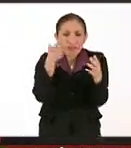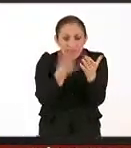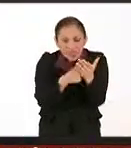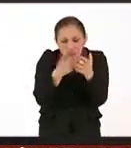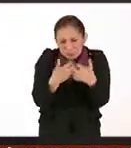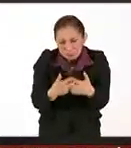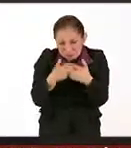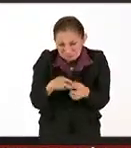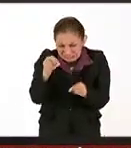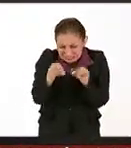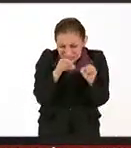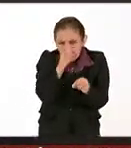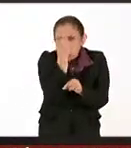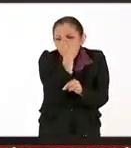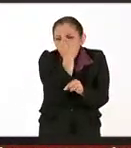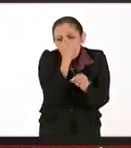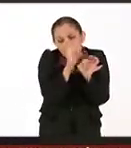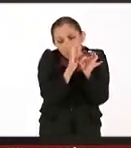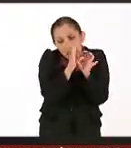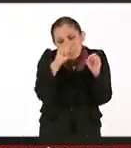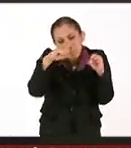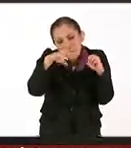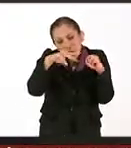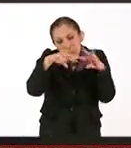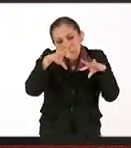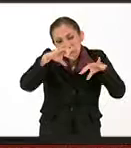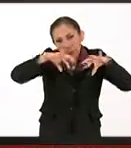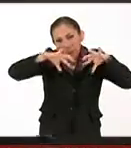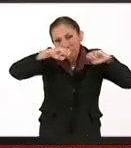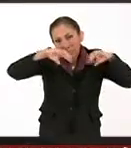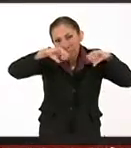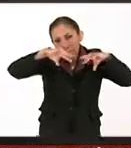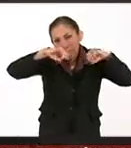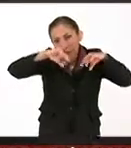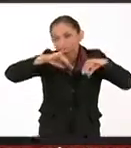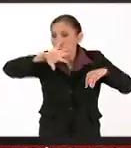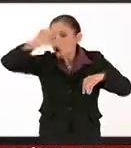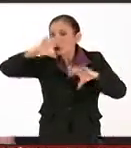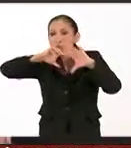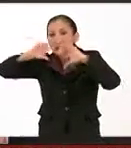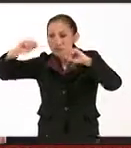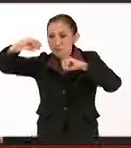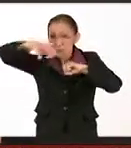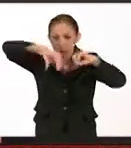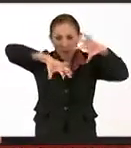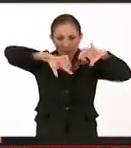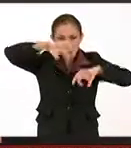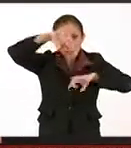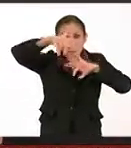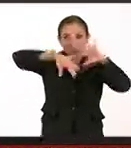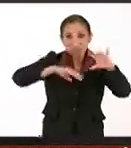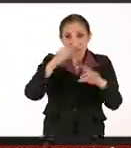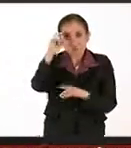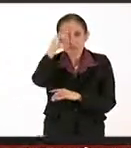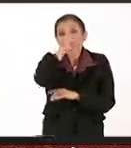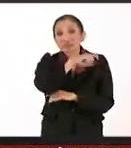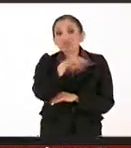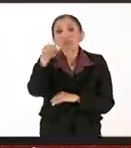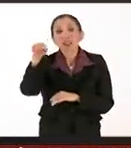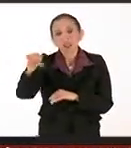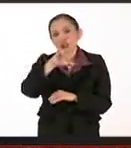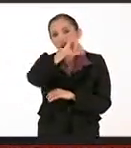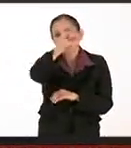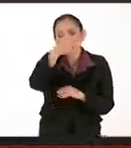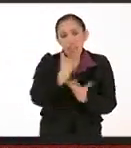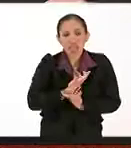funciona desde una pequeña neurona, sus membranas y demás, cómo se comunica con otras hasta los circuitos más complejos. Y hay quien entra en la parte